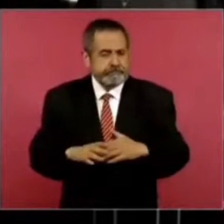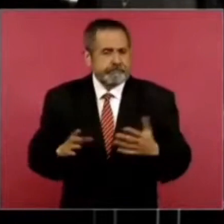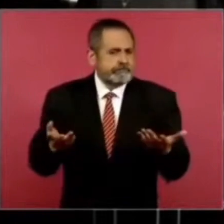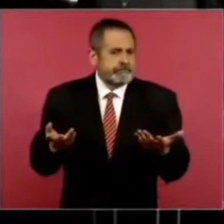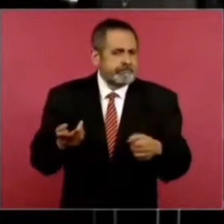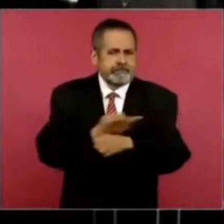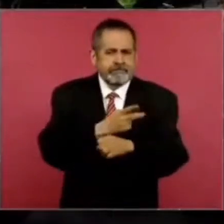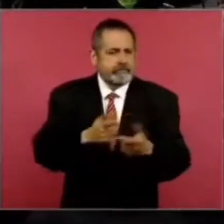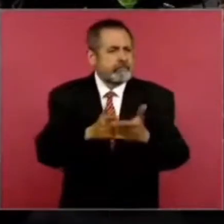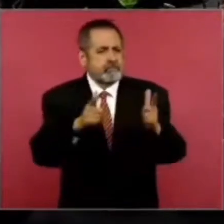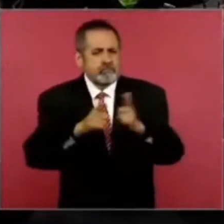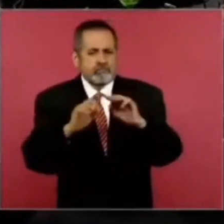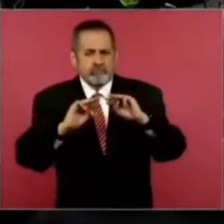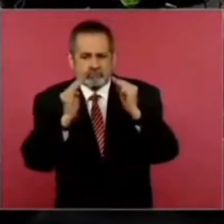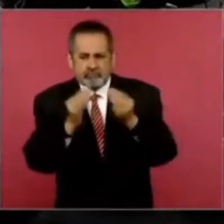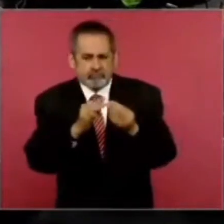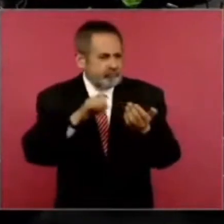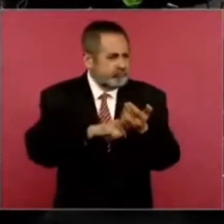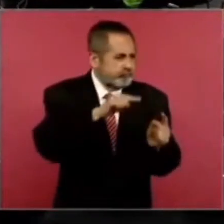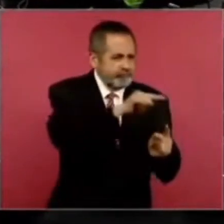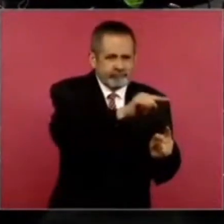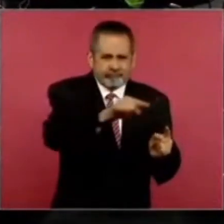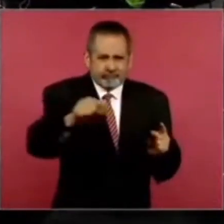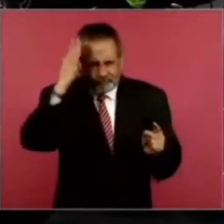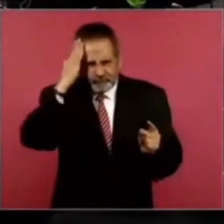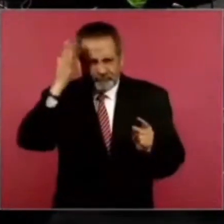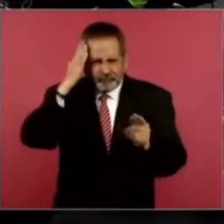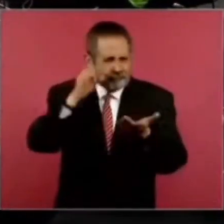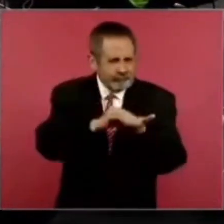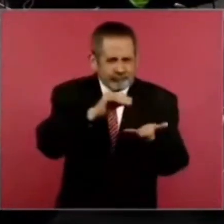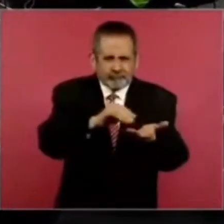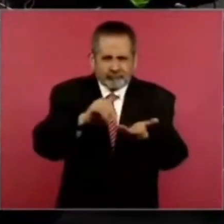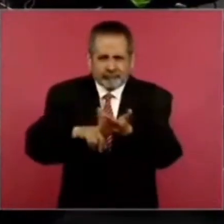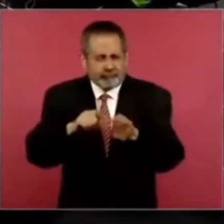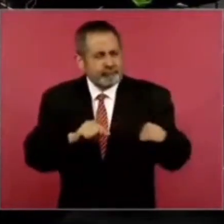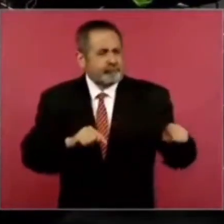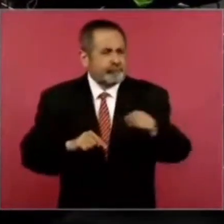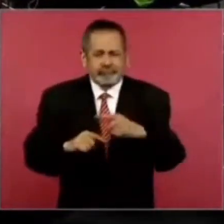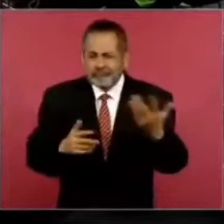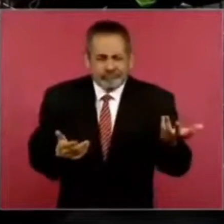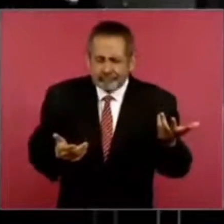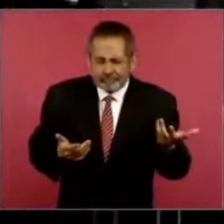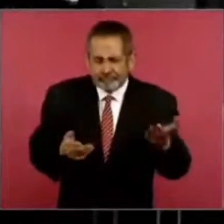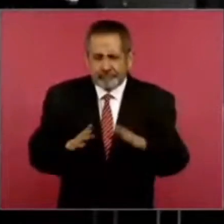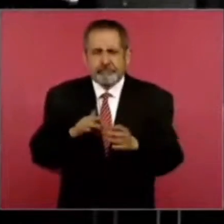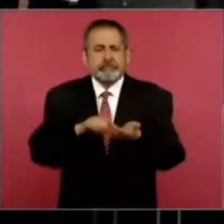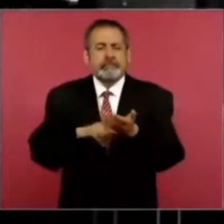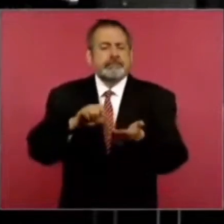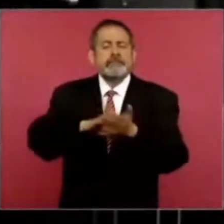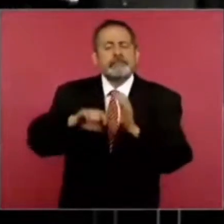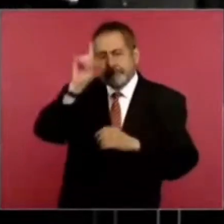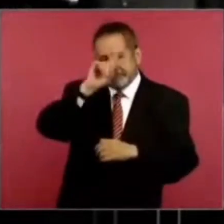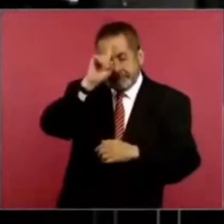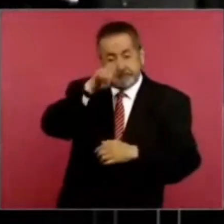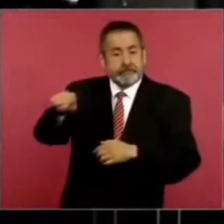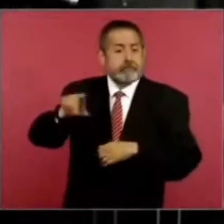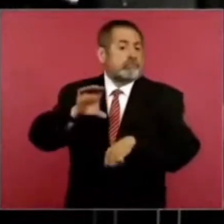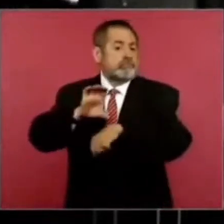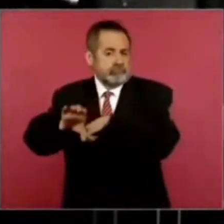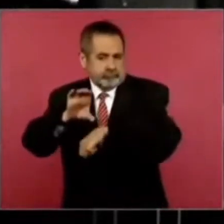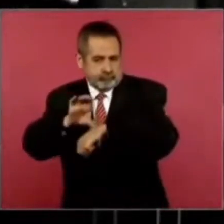criminales en México, sobre todo porque incluso, bueno, pues ya algunas sugerencias que se dan, por ejemplo, en el caso de Colombia, con la experiencia